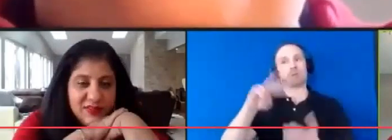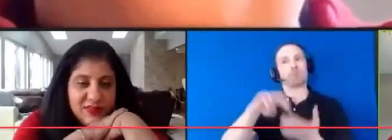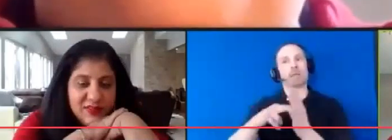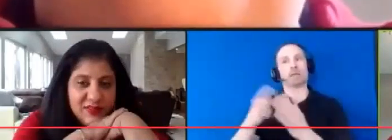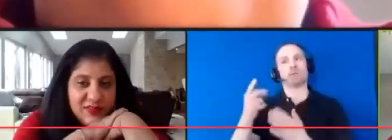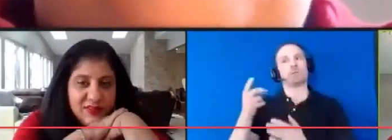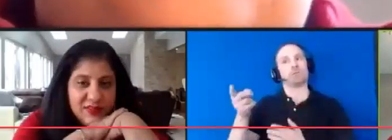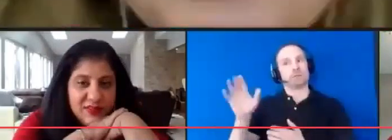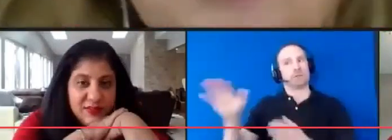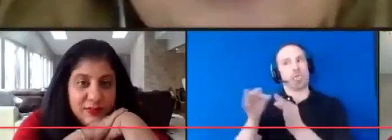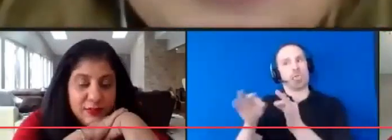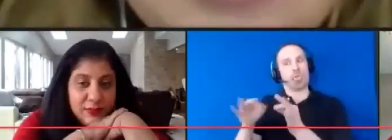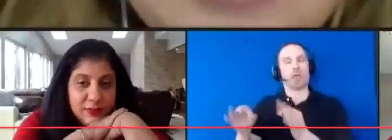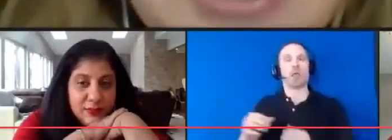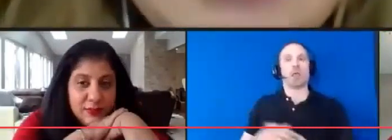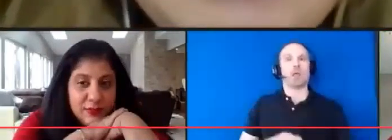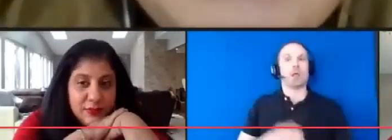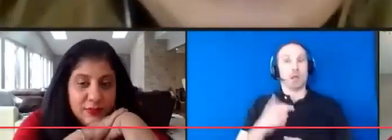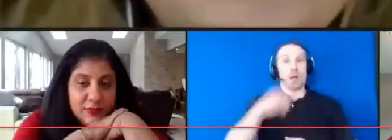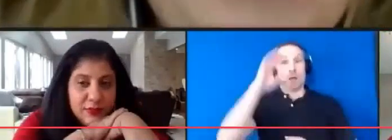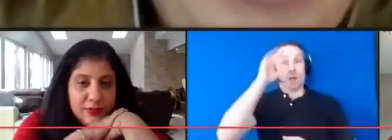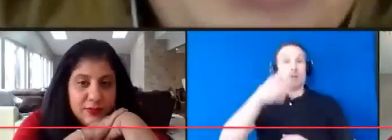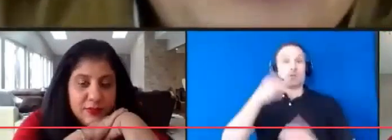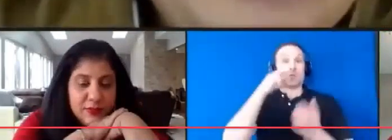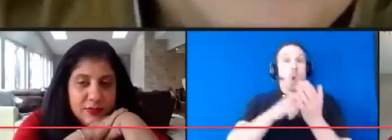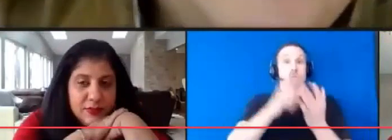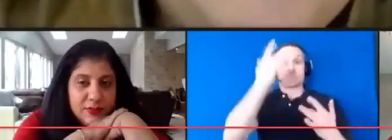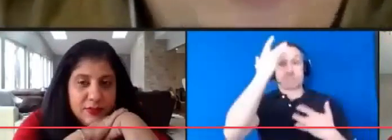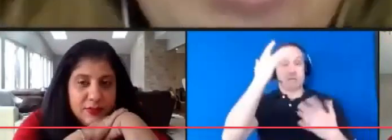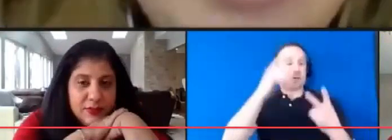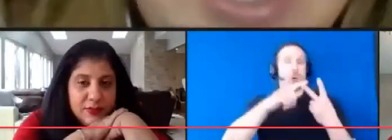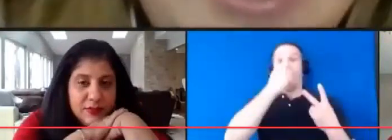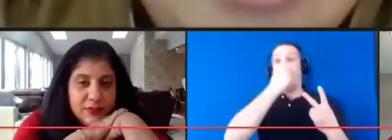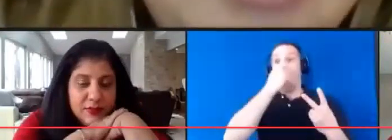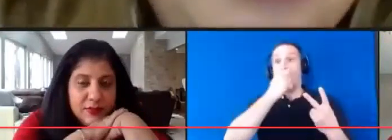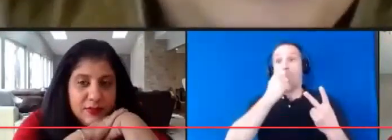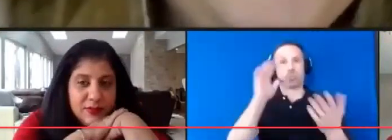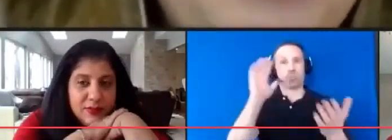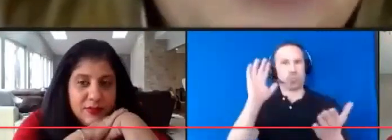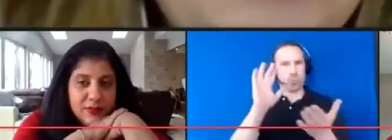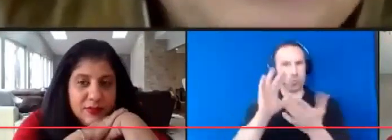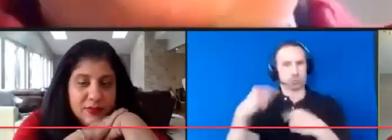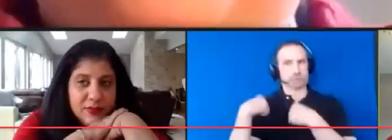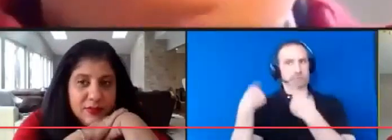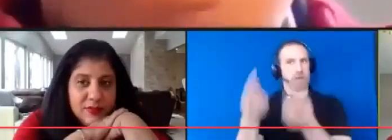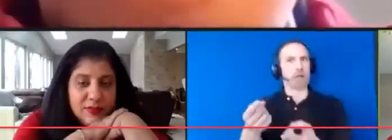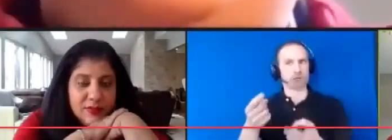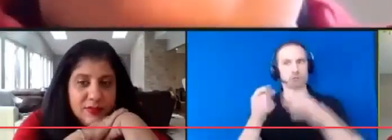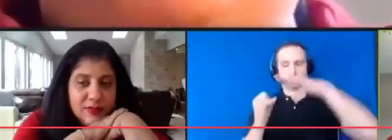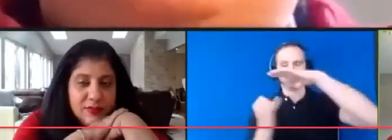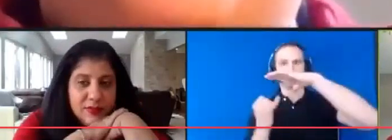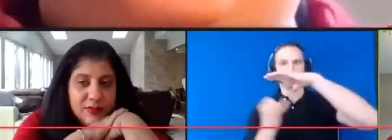disminuir esa cantidad de la de la influenza y nos sorprende que este tipo de cosas suceden